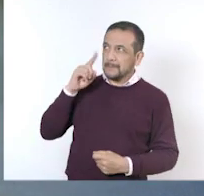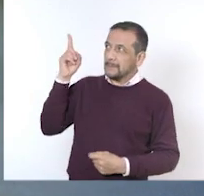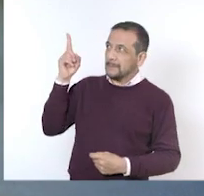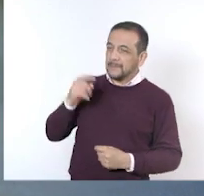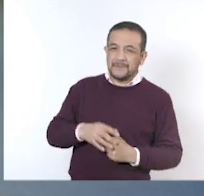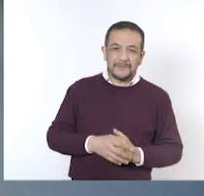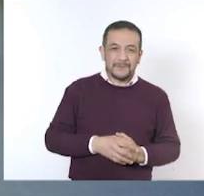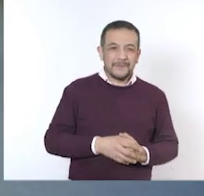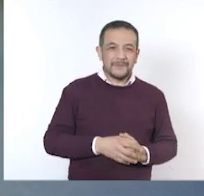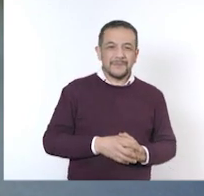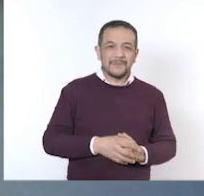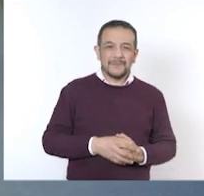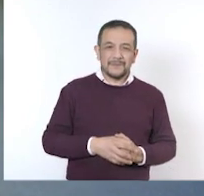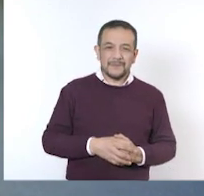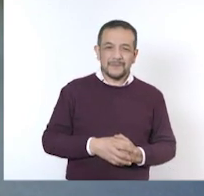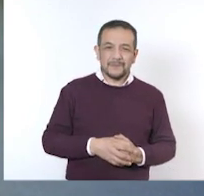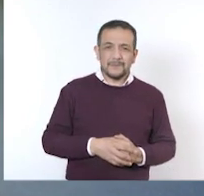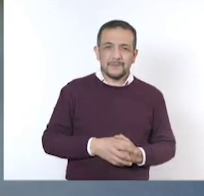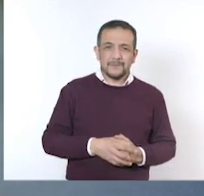¡Uy!